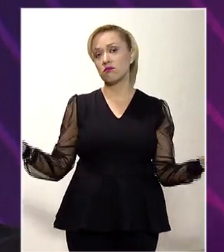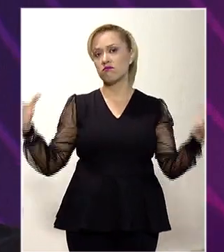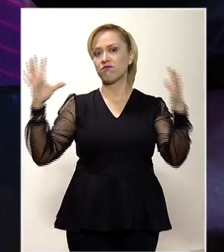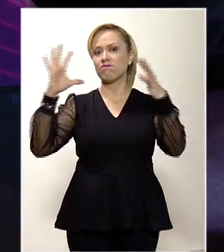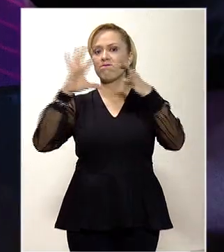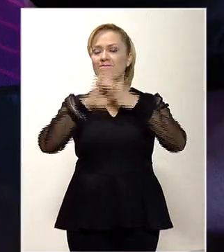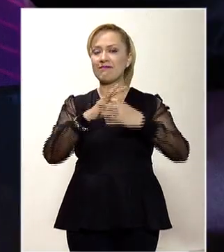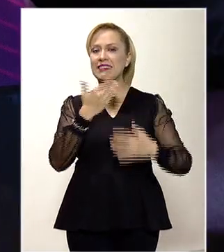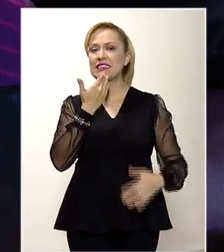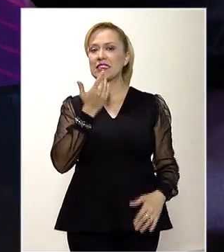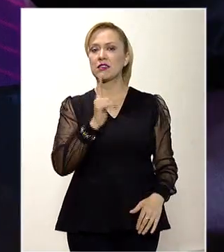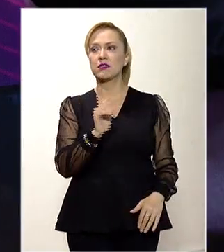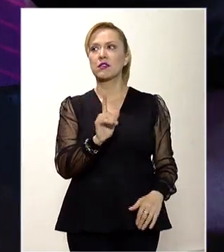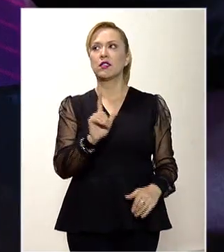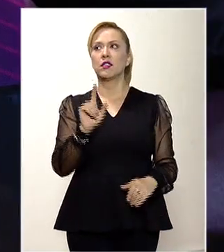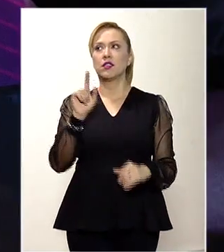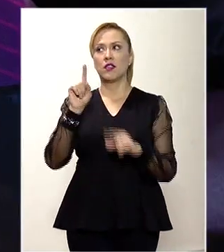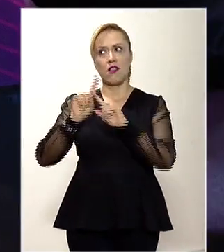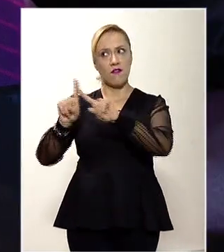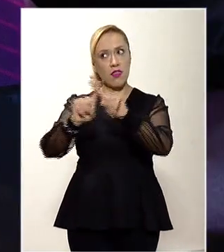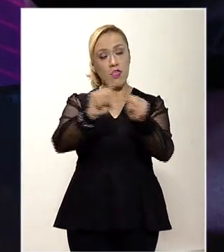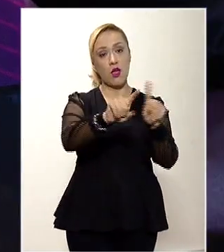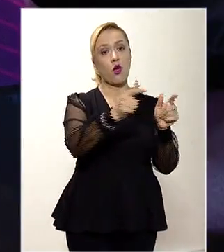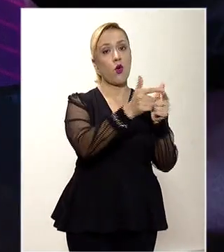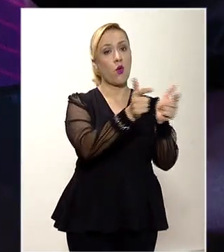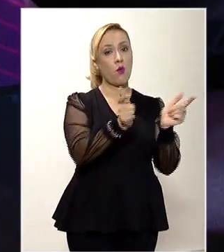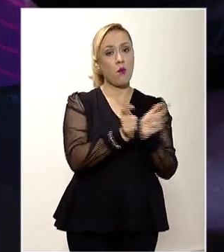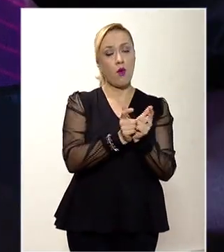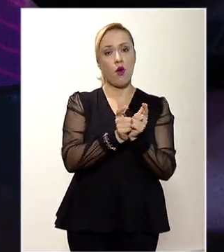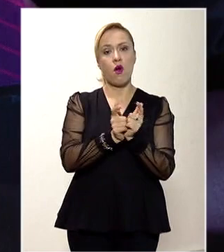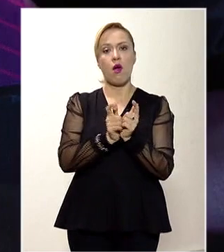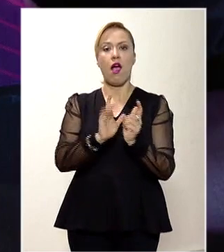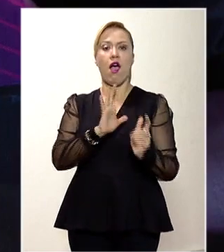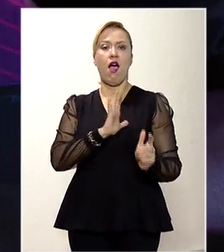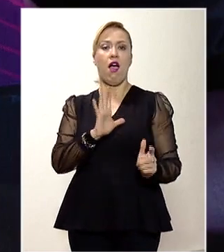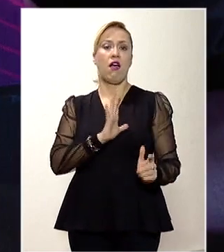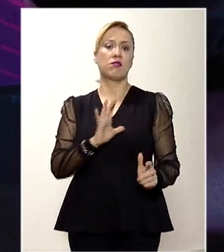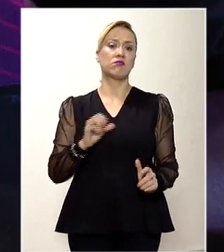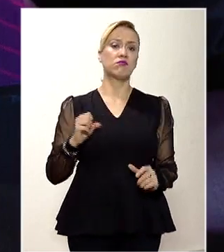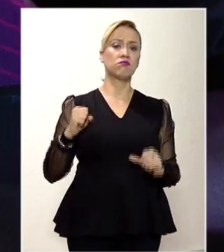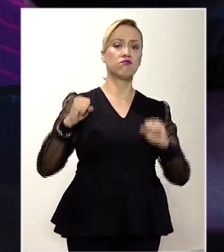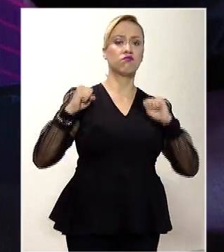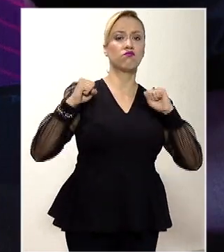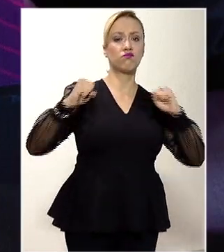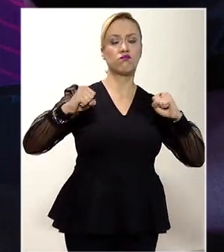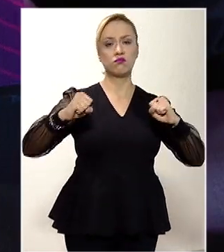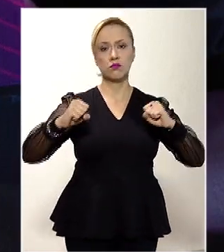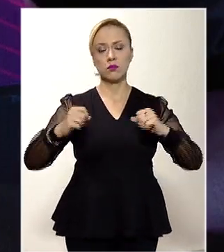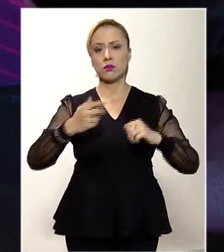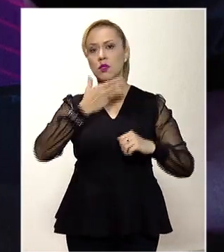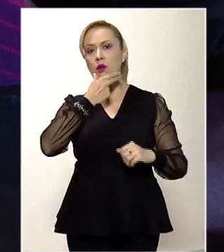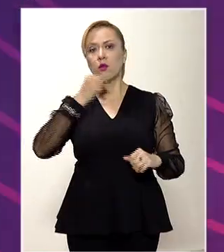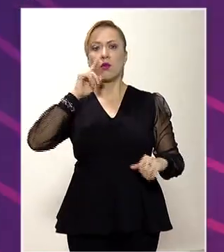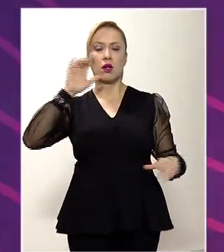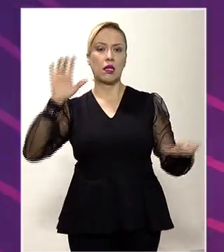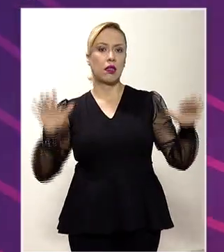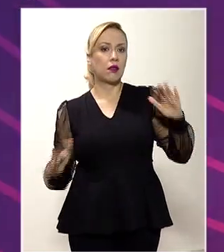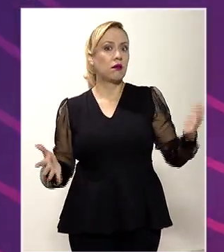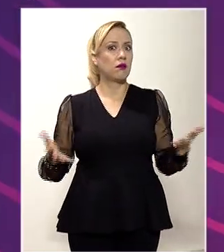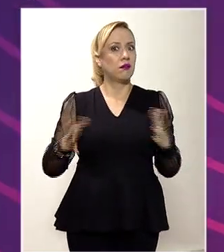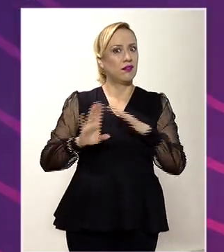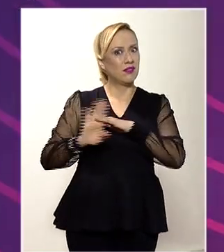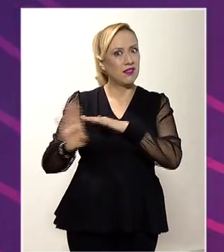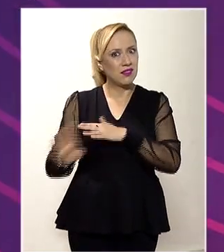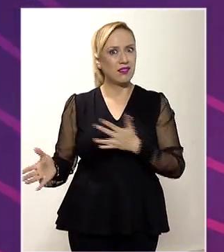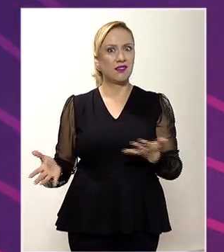¿no? Entre distintos grupos. Cuando hablamos de violencia de género, pues las relaciones de poder entre hombres y mujeres. Hoy estamos hablando, bueno, son distintos